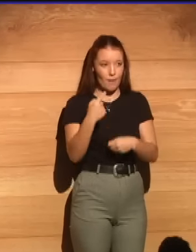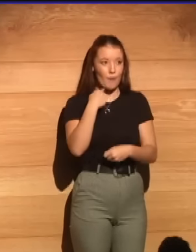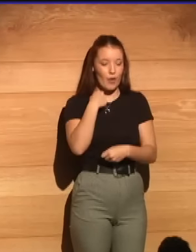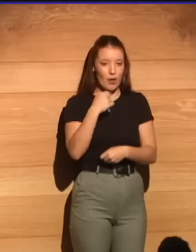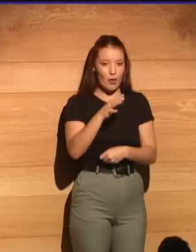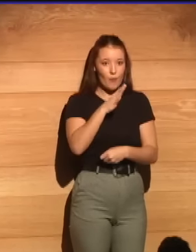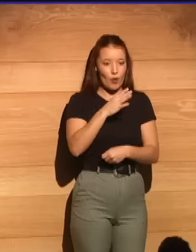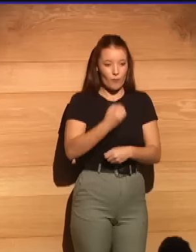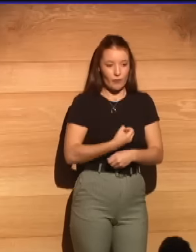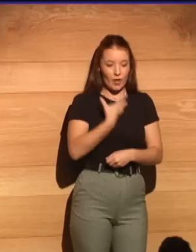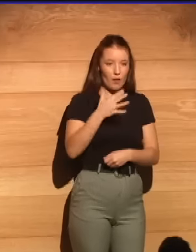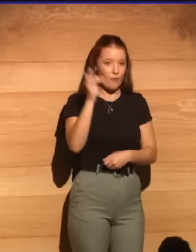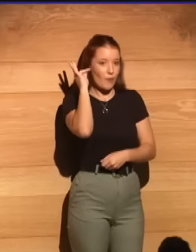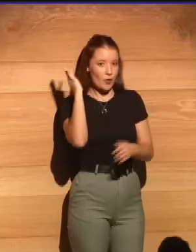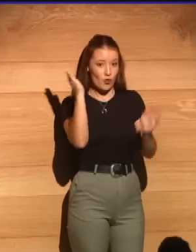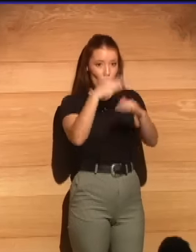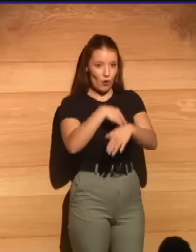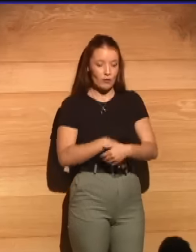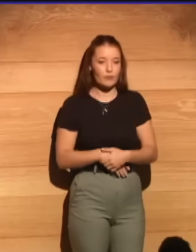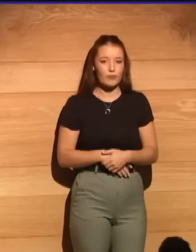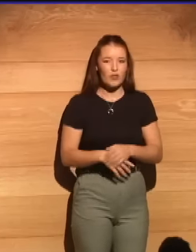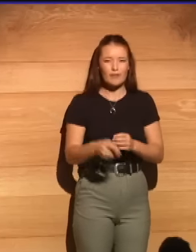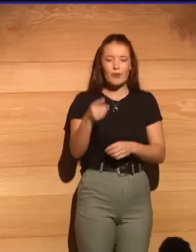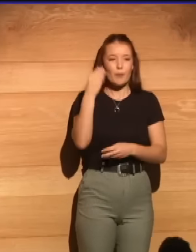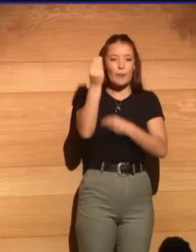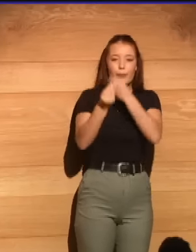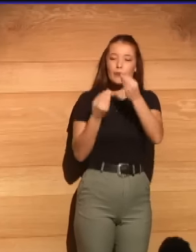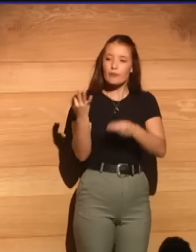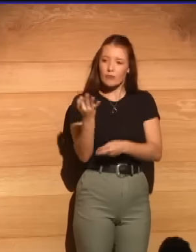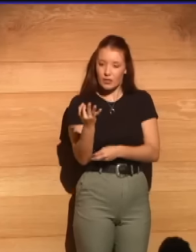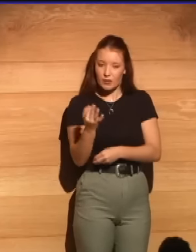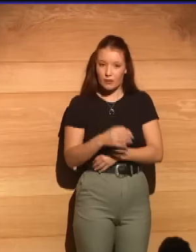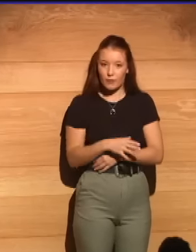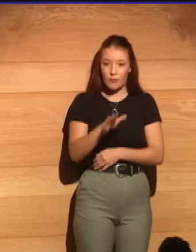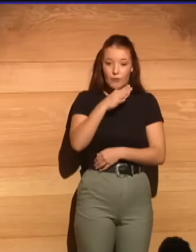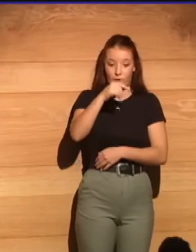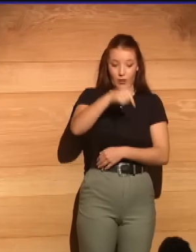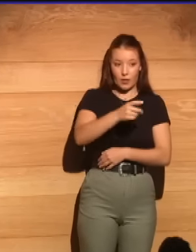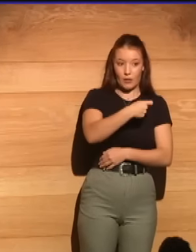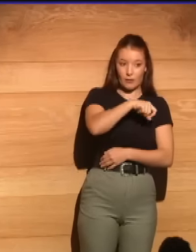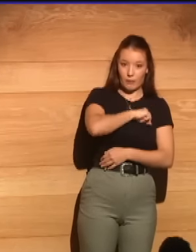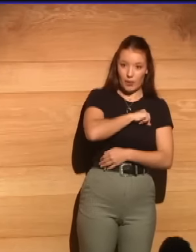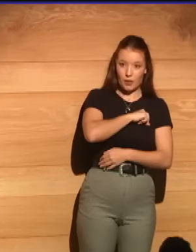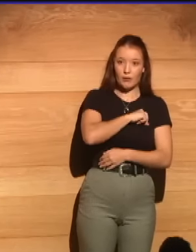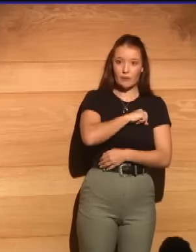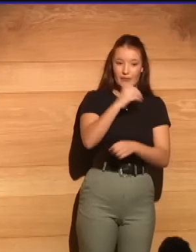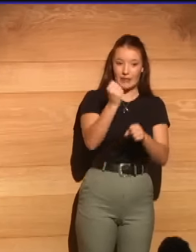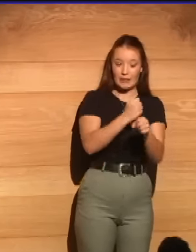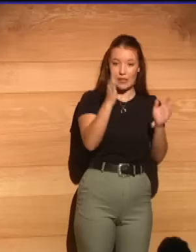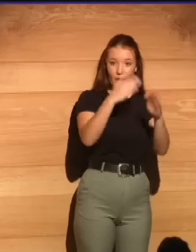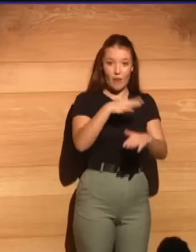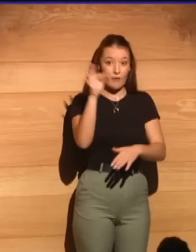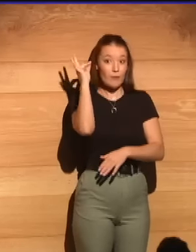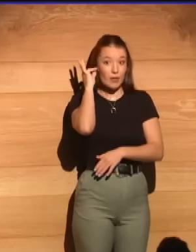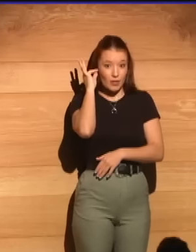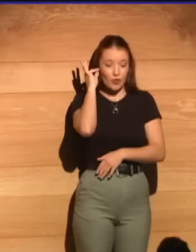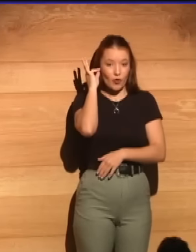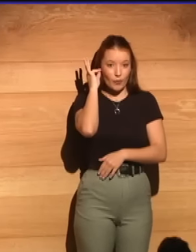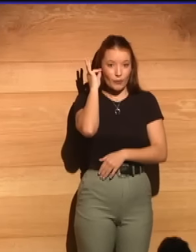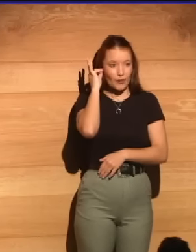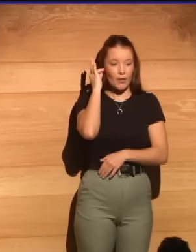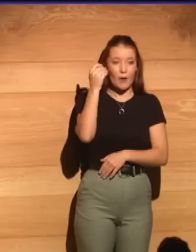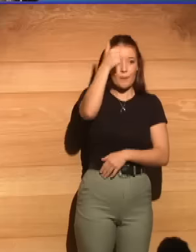talento femenino. ¿Tú cómo lo ves? Porque en España, además, el desempleo femenino ha sido también y es más acusado que el